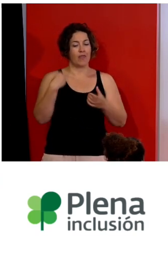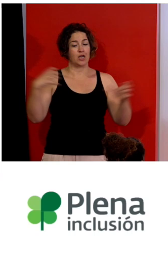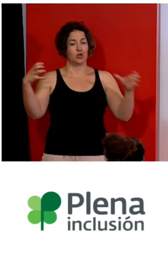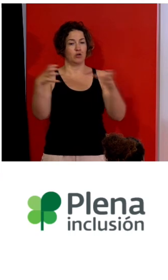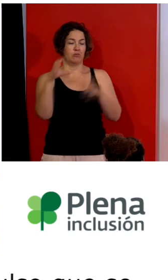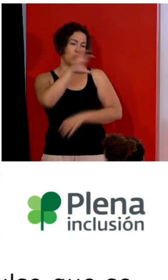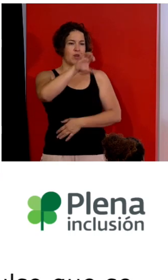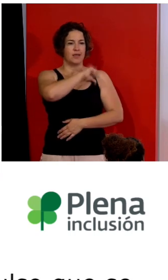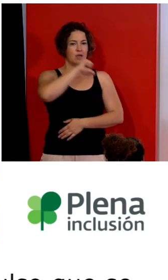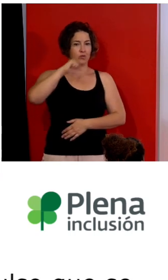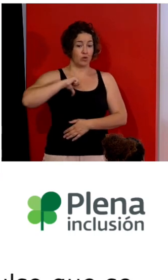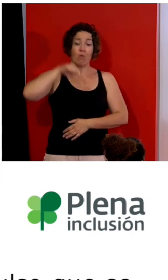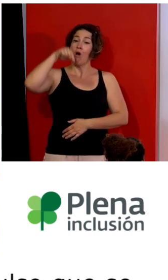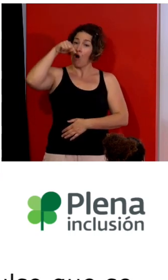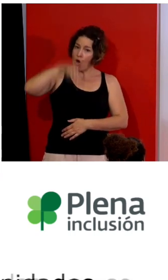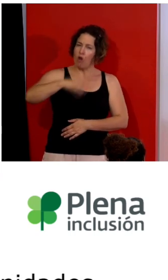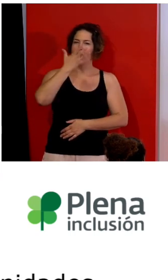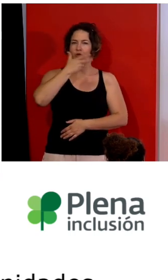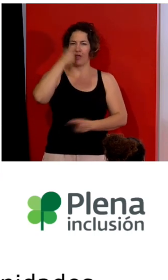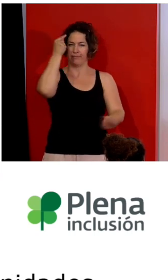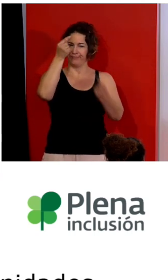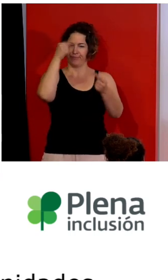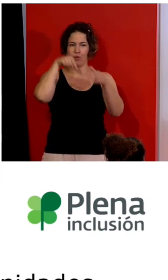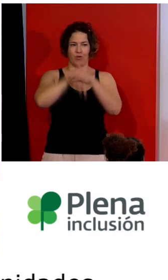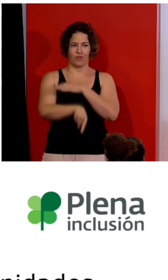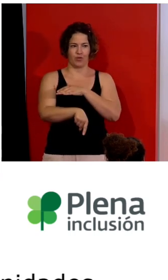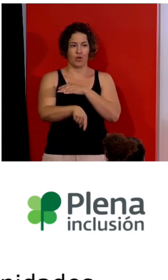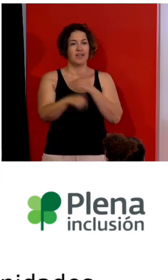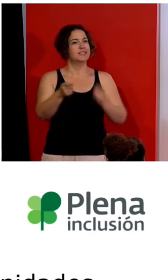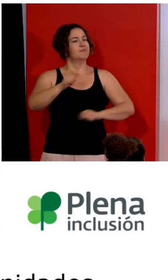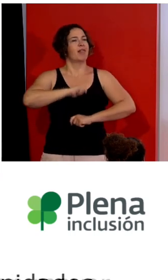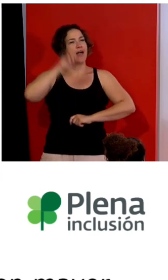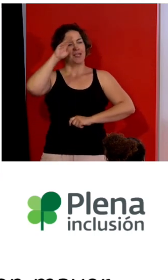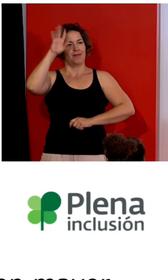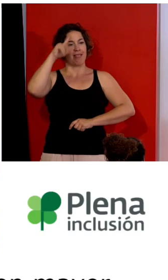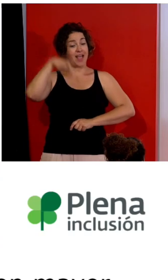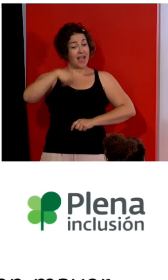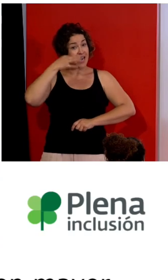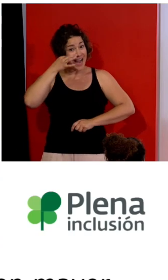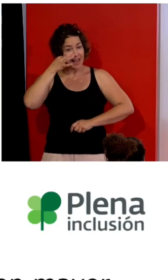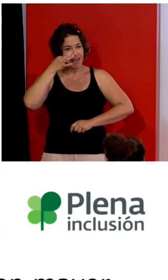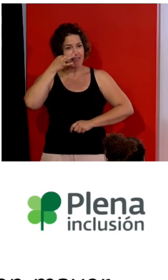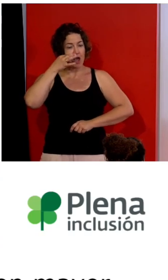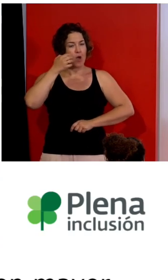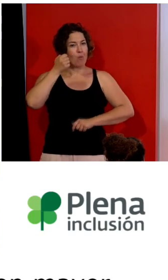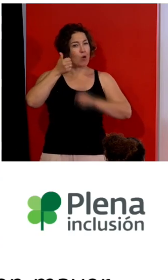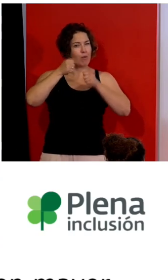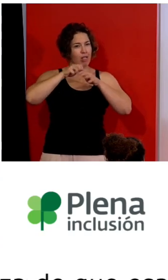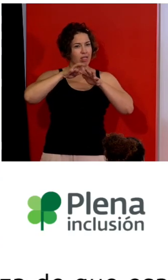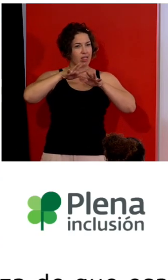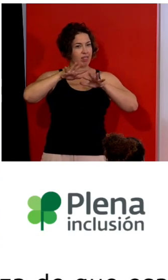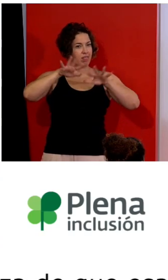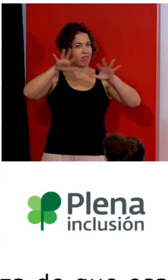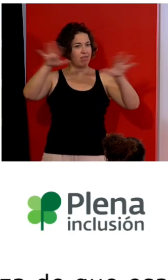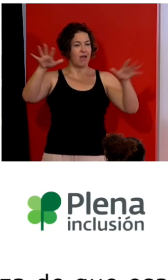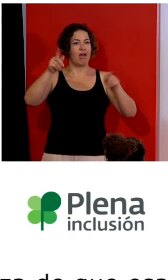autónomas, que hoy conoceremos con mayor detenimiento y que nos dan esperanza de que esta realidad se extiende como una mancha de aceite que